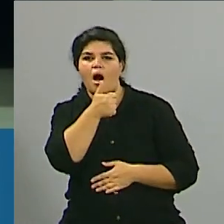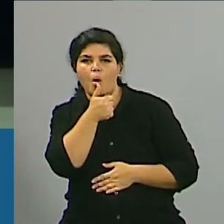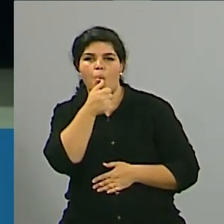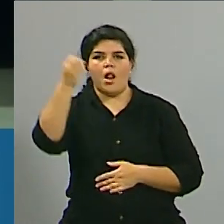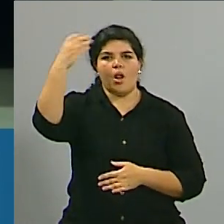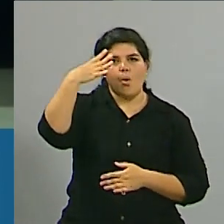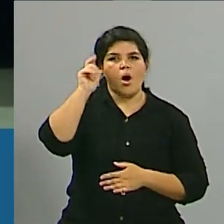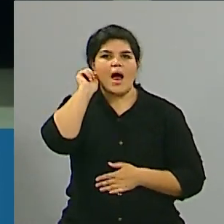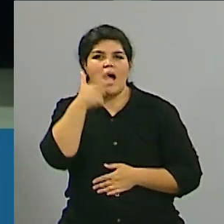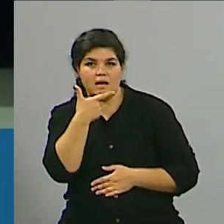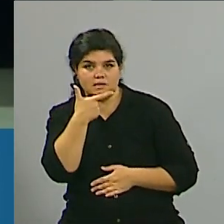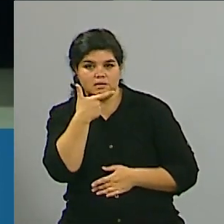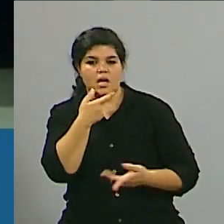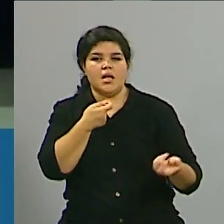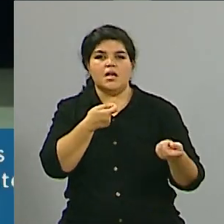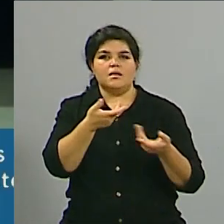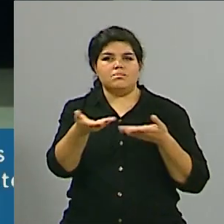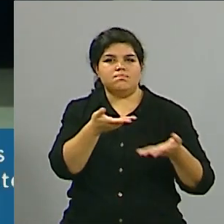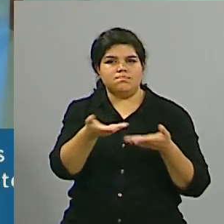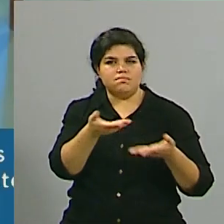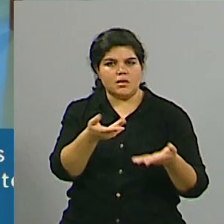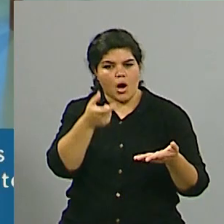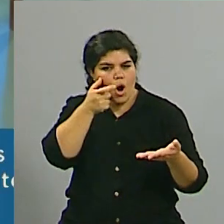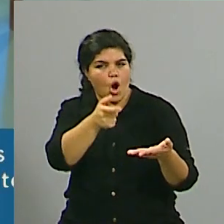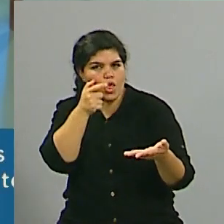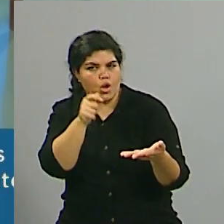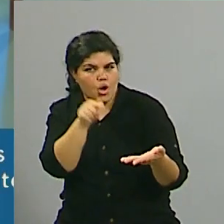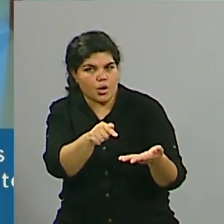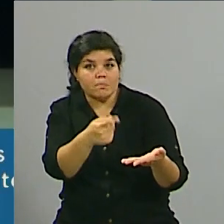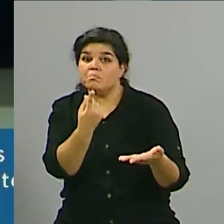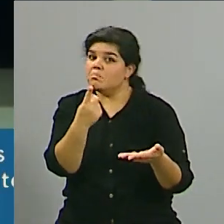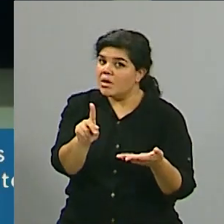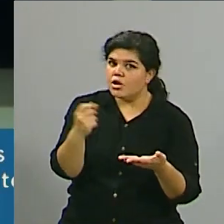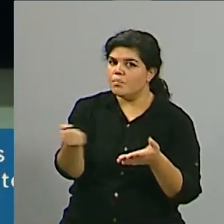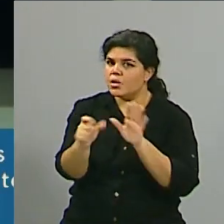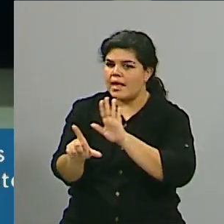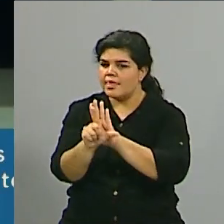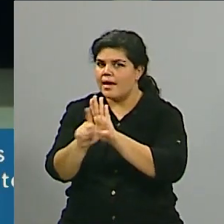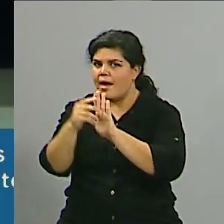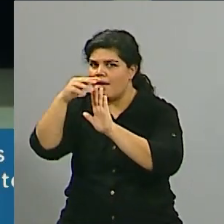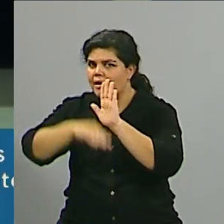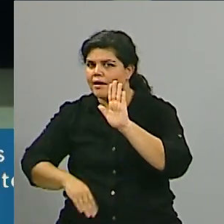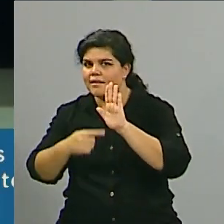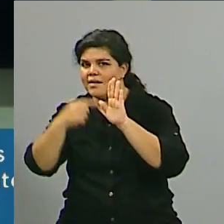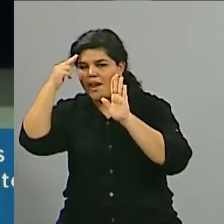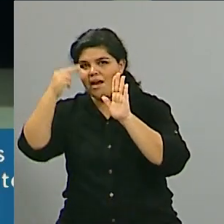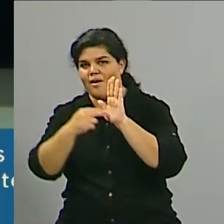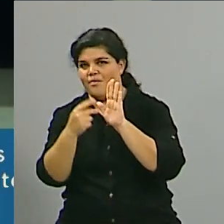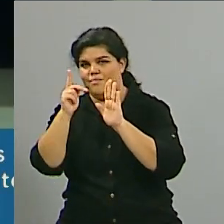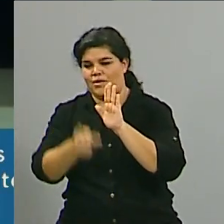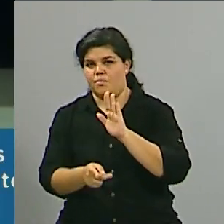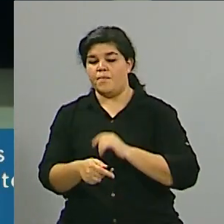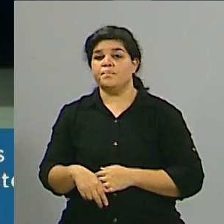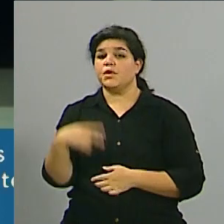pero frente a eso tenemos que reconocer también que hay un marco regulatorio legal que hace a eso. Entonces, cuando el gobernador Suárez le